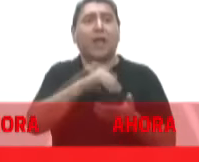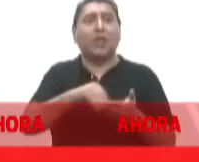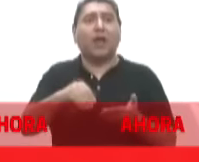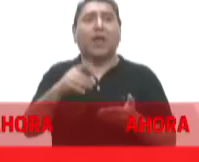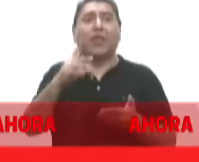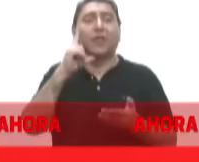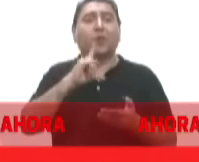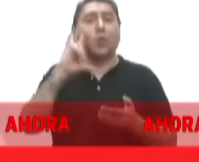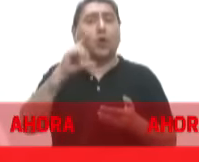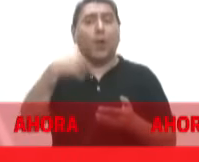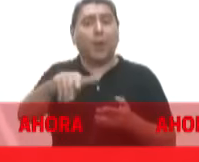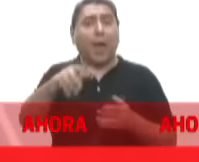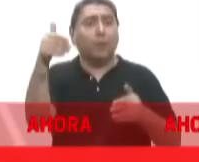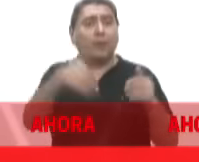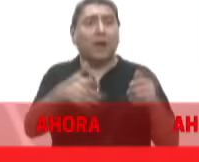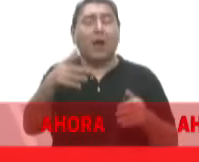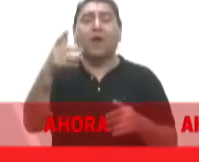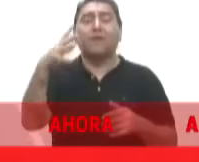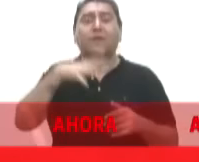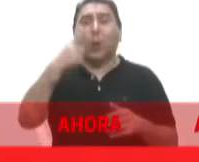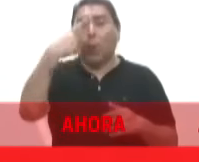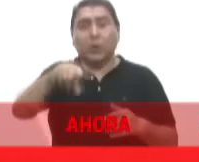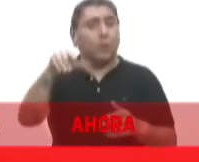votar? Es el último voto que queda.